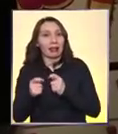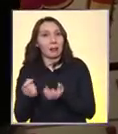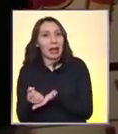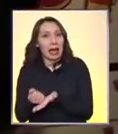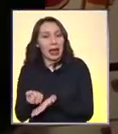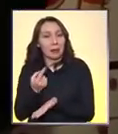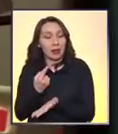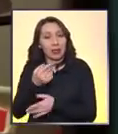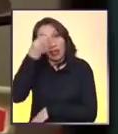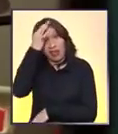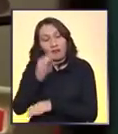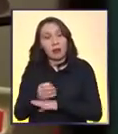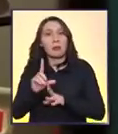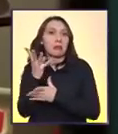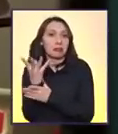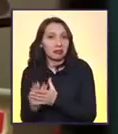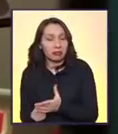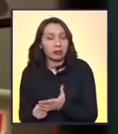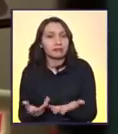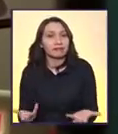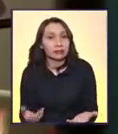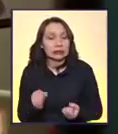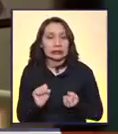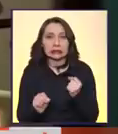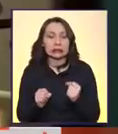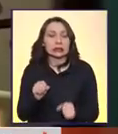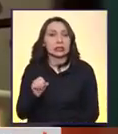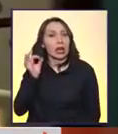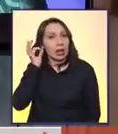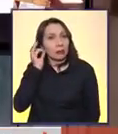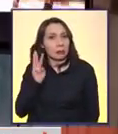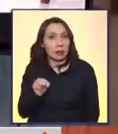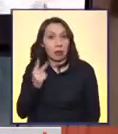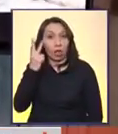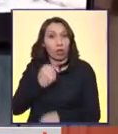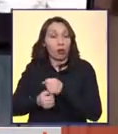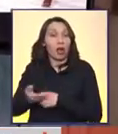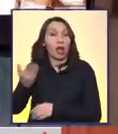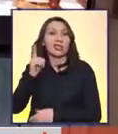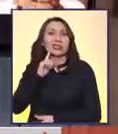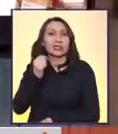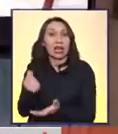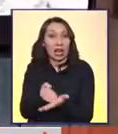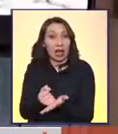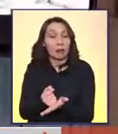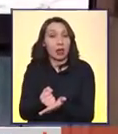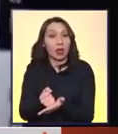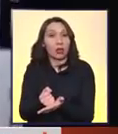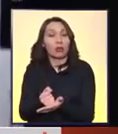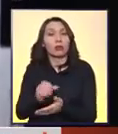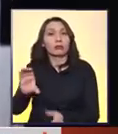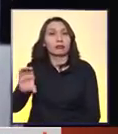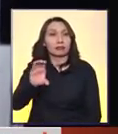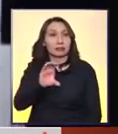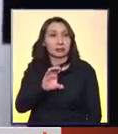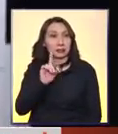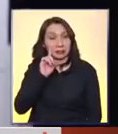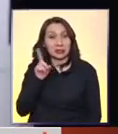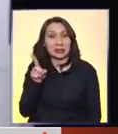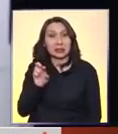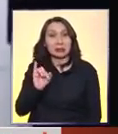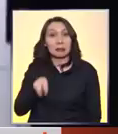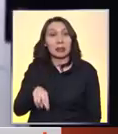la enfermedad se detiene. La angustia de Paulina es aún mayor. Desde hace 2 años existe este medicamento en el mercado, el Spinraza. Promete